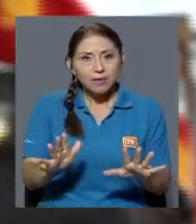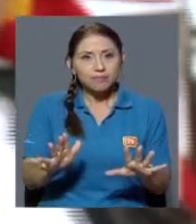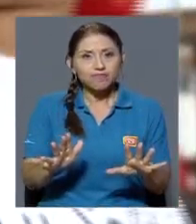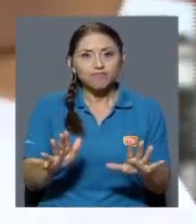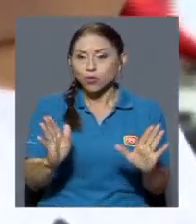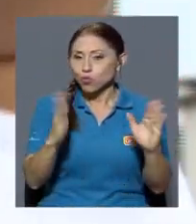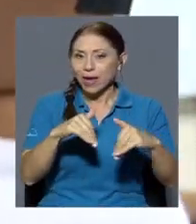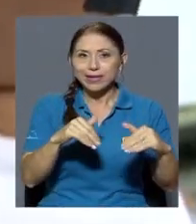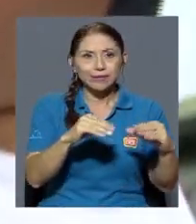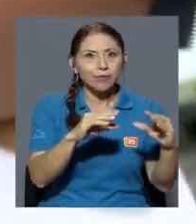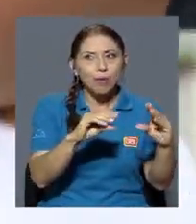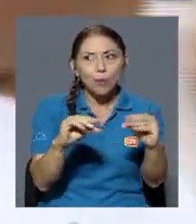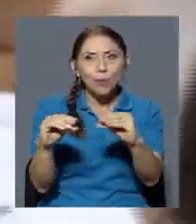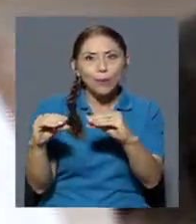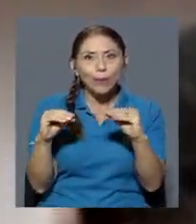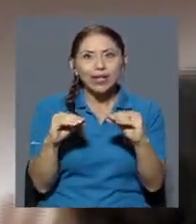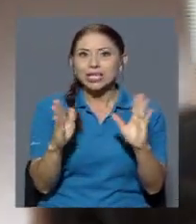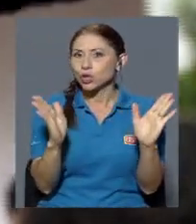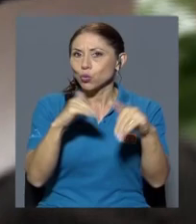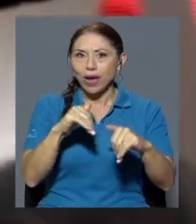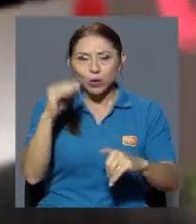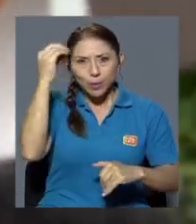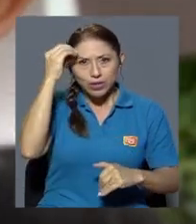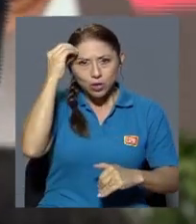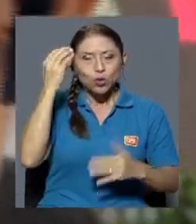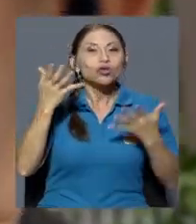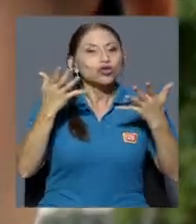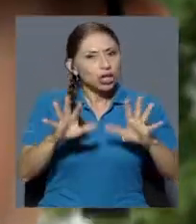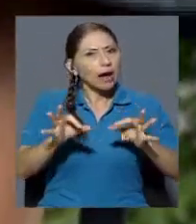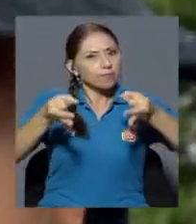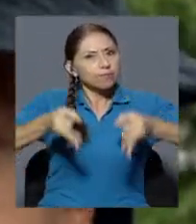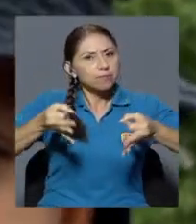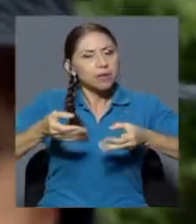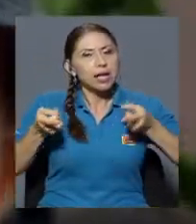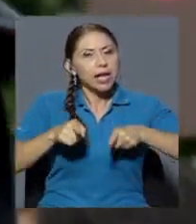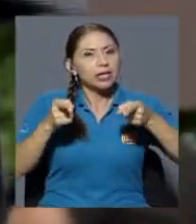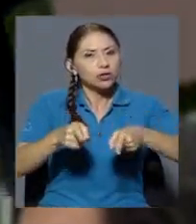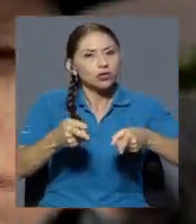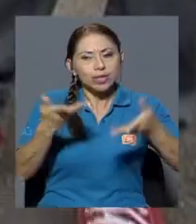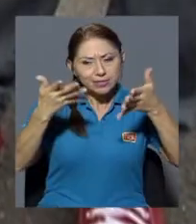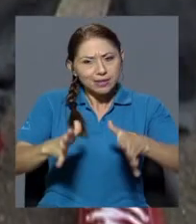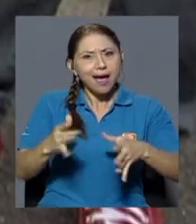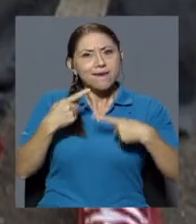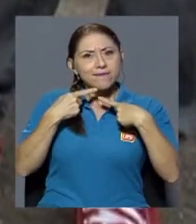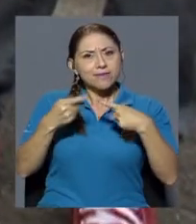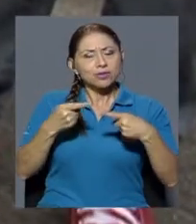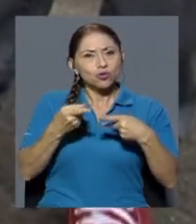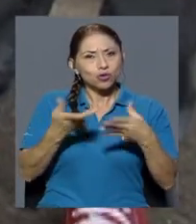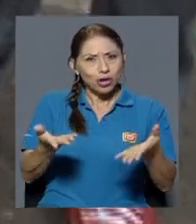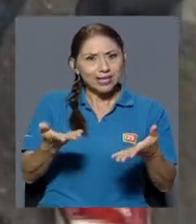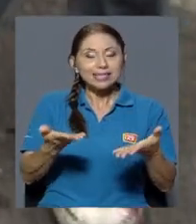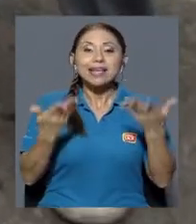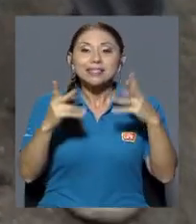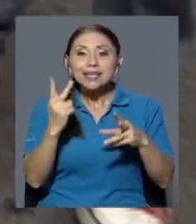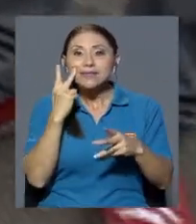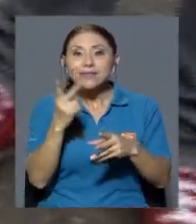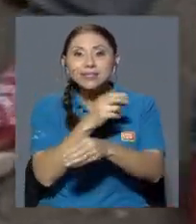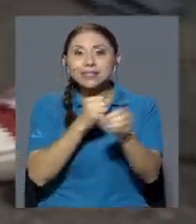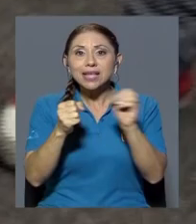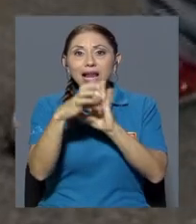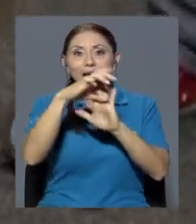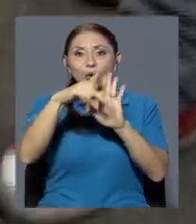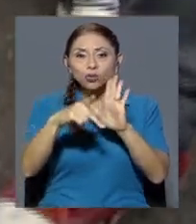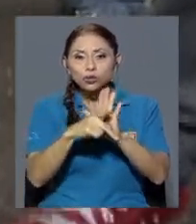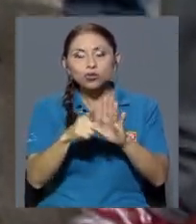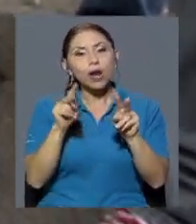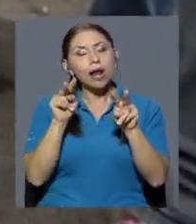una una especie de opinión sino que está en los menos hechos está en las resoluciones se visualiza como la sala sea